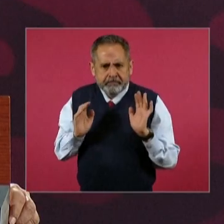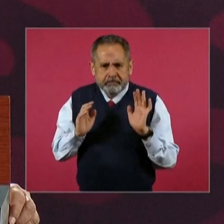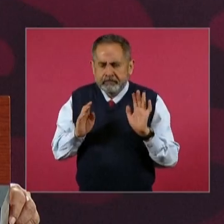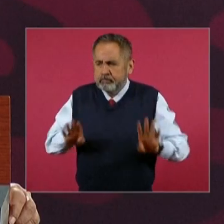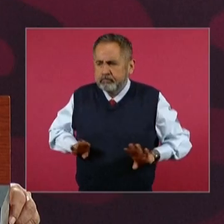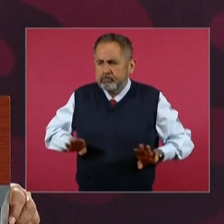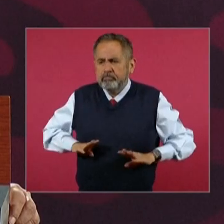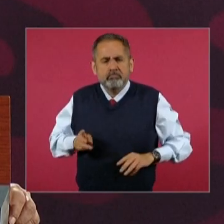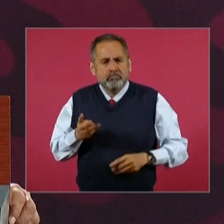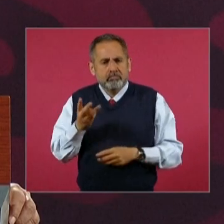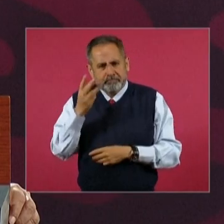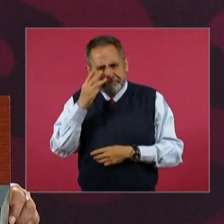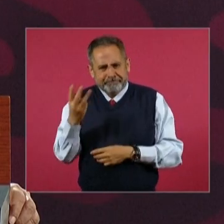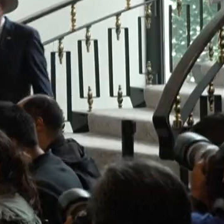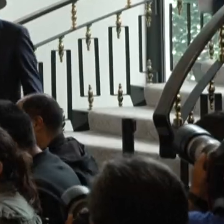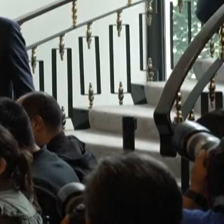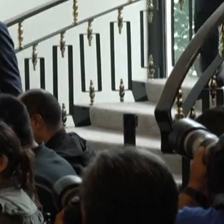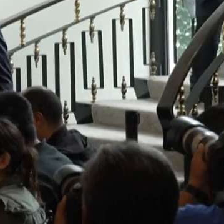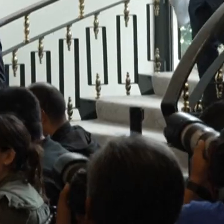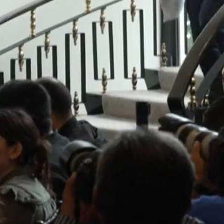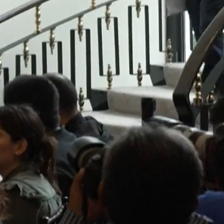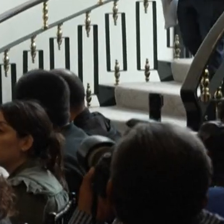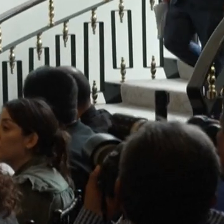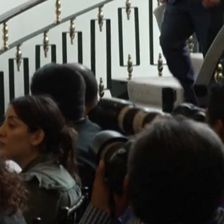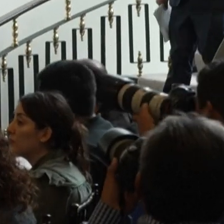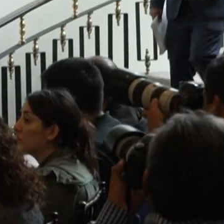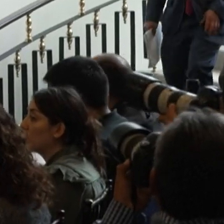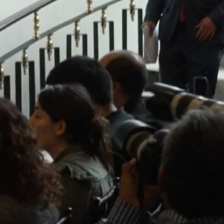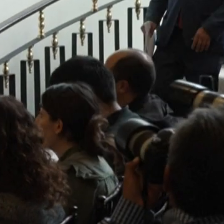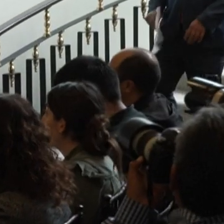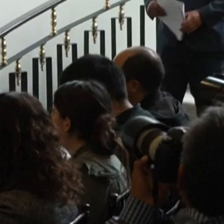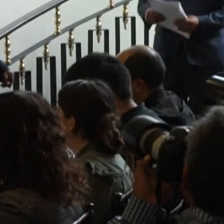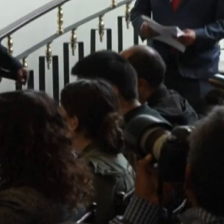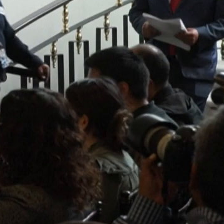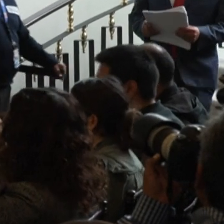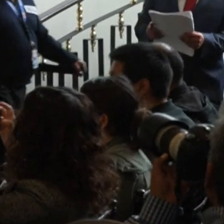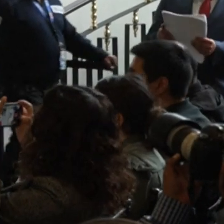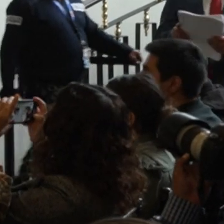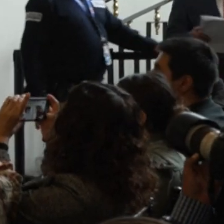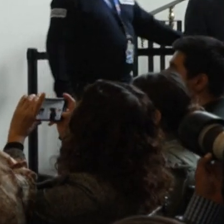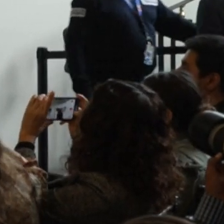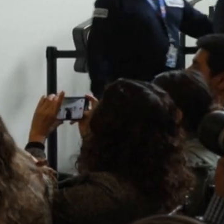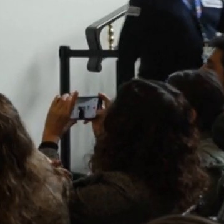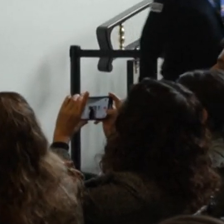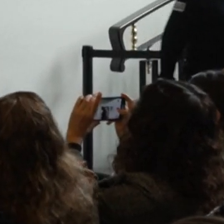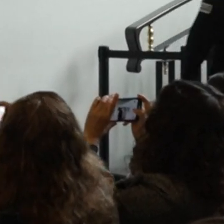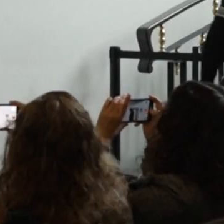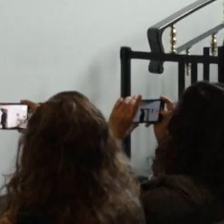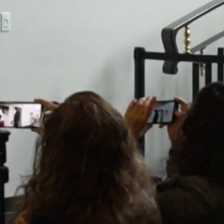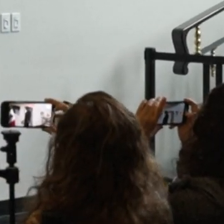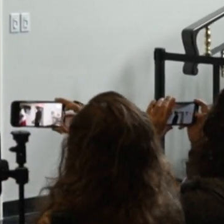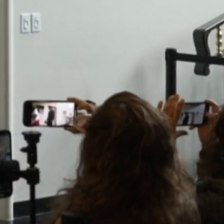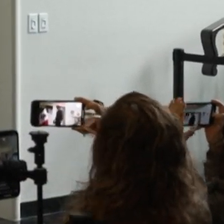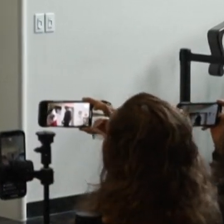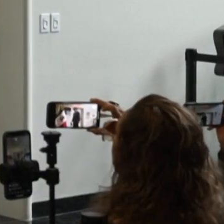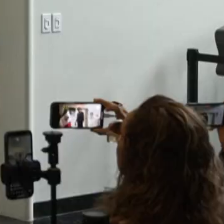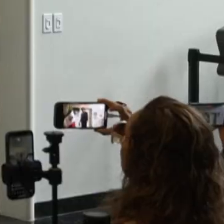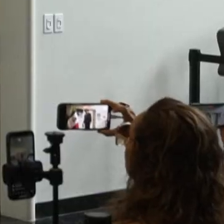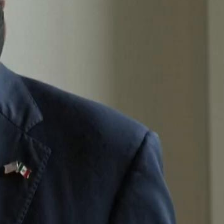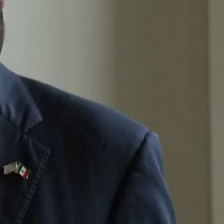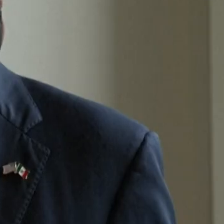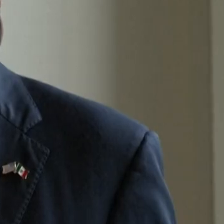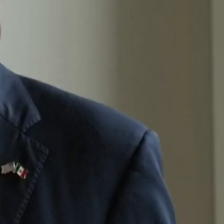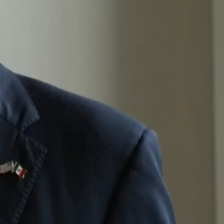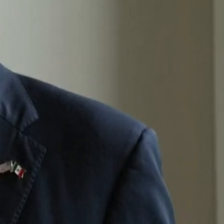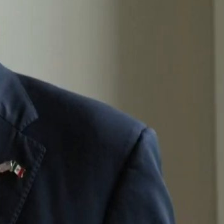conviene a las dos naciones el embajador de Estados Unidos en México Ken Salazar consideró la semana pasada que el